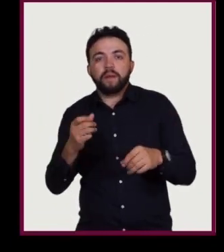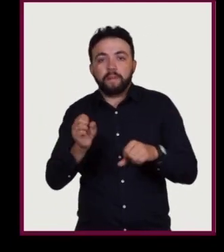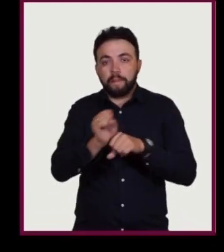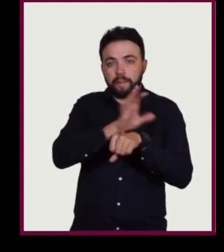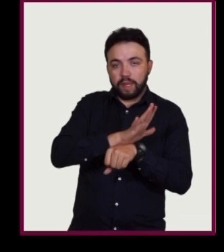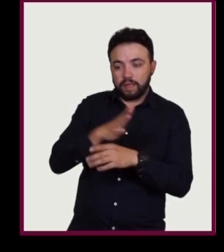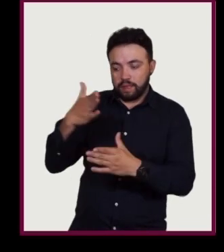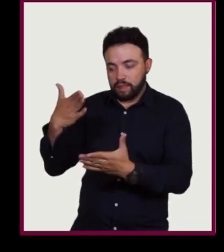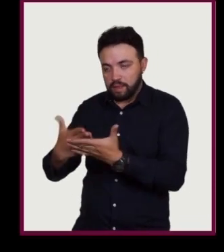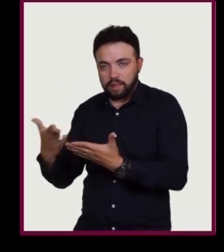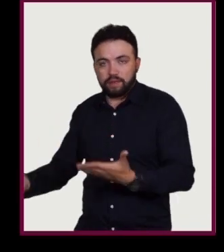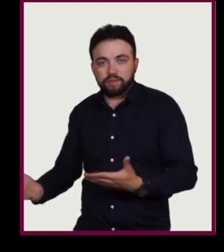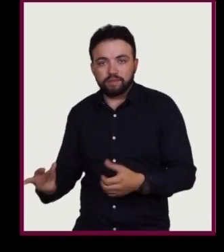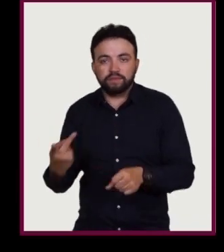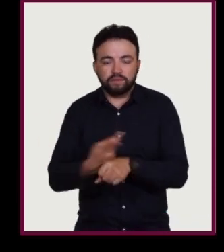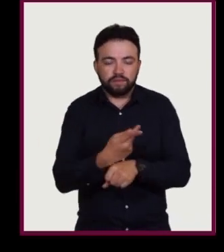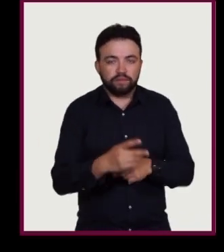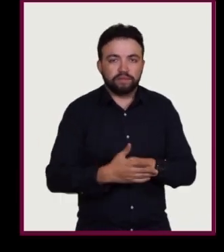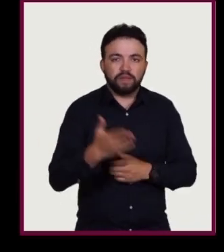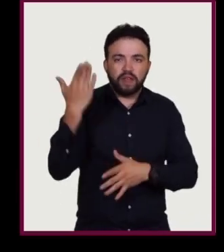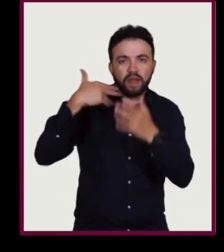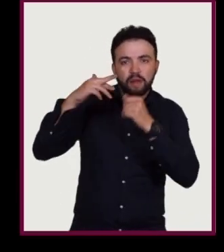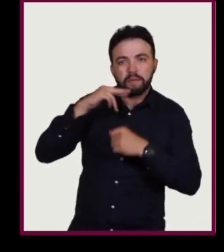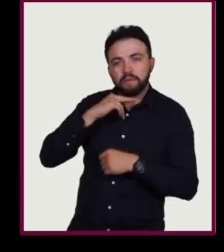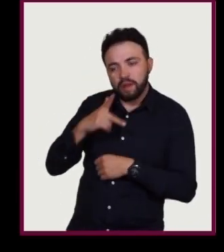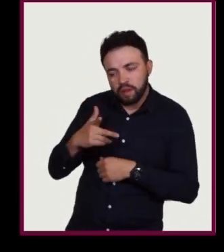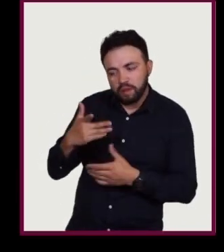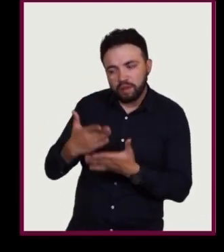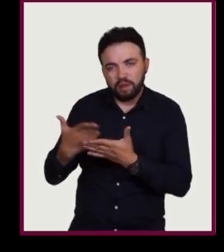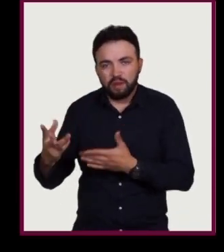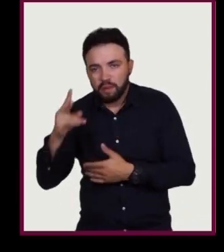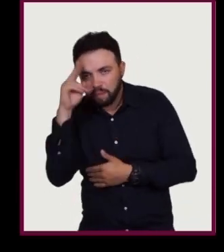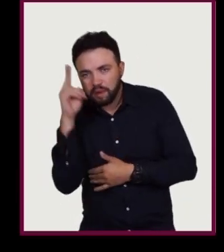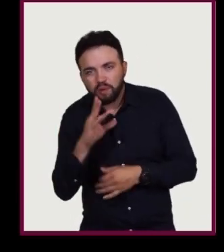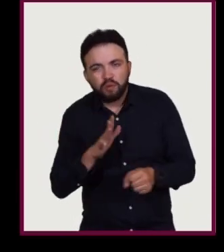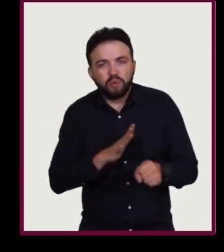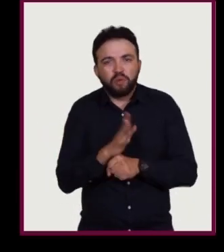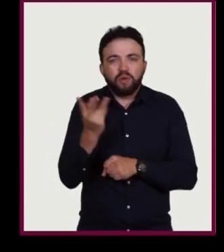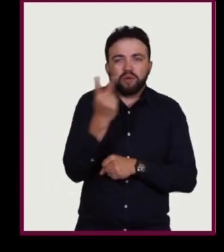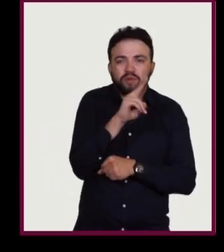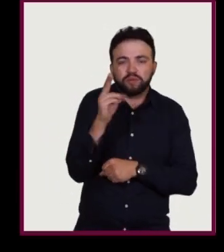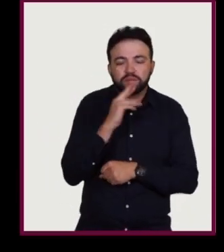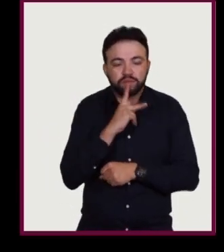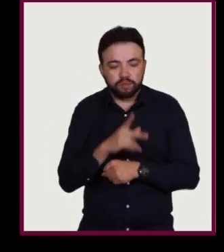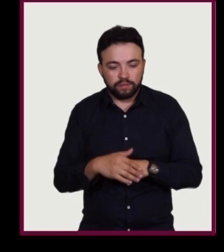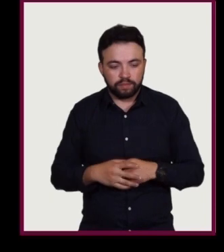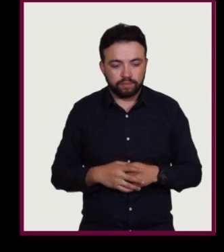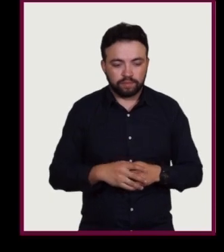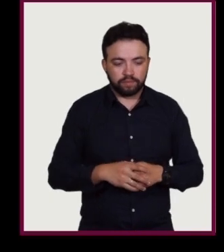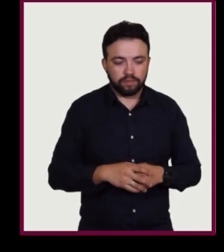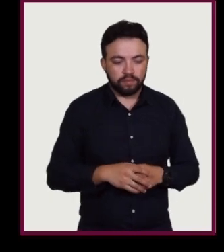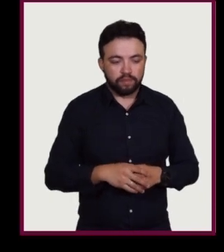mejores, ¿no? Entonces vamos a borrar el texto. Hay que ir a la capa 0.